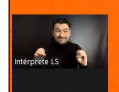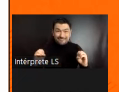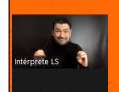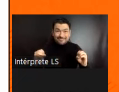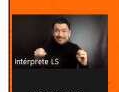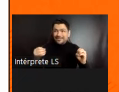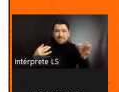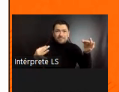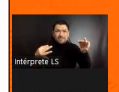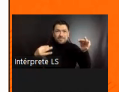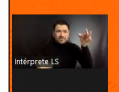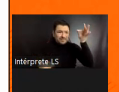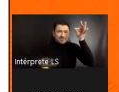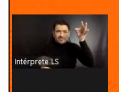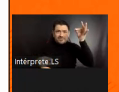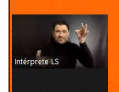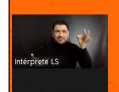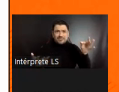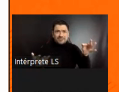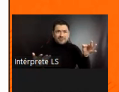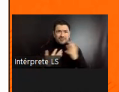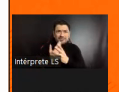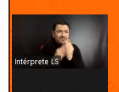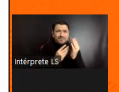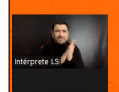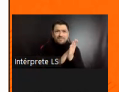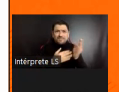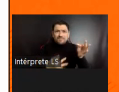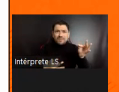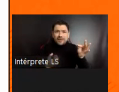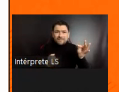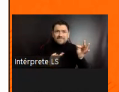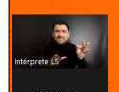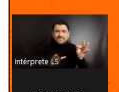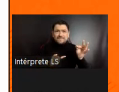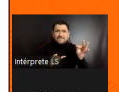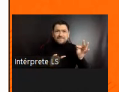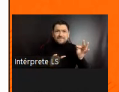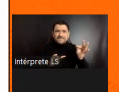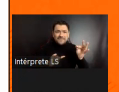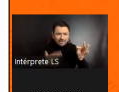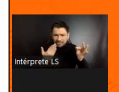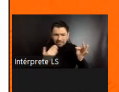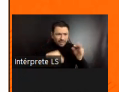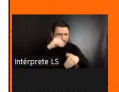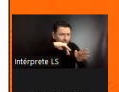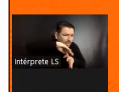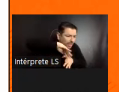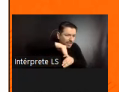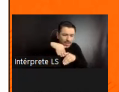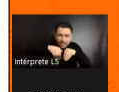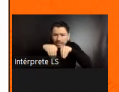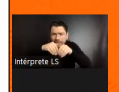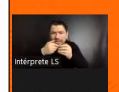Variantes que hacen que la información de pronto exista, sin embargo, sea difícil recolectar e incluir en la imagen. Cuando